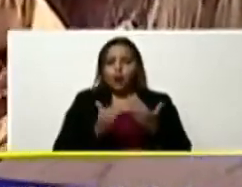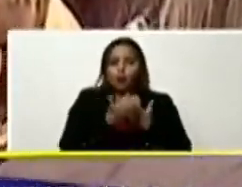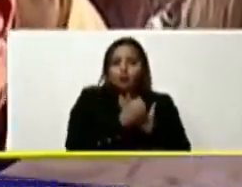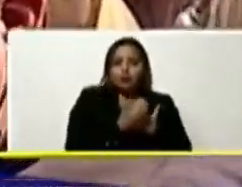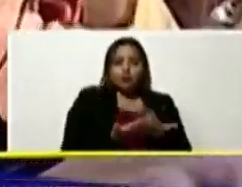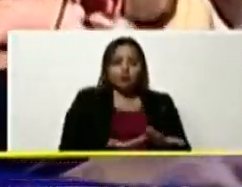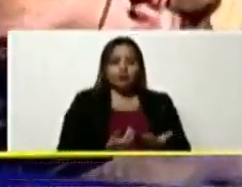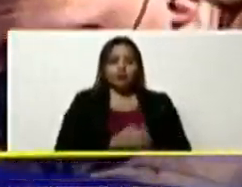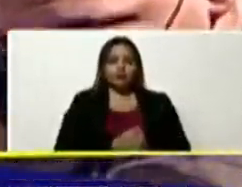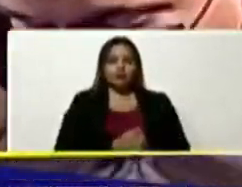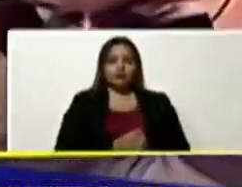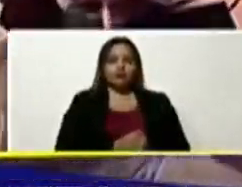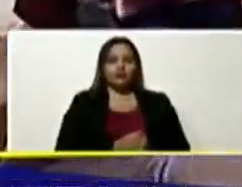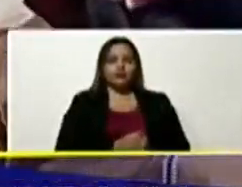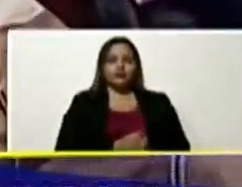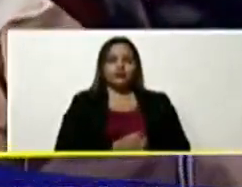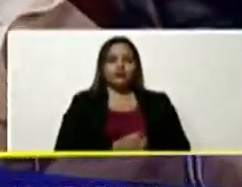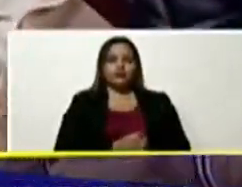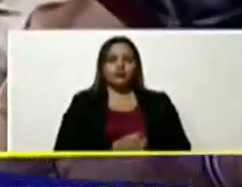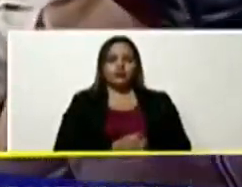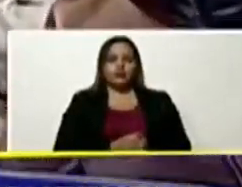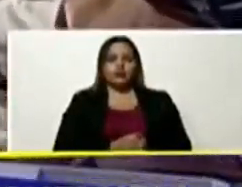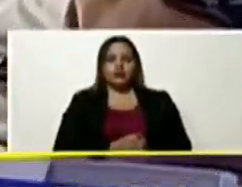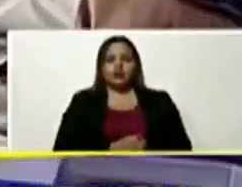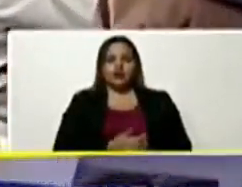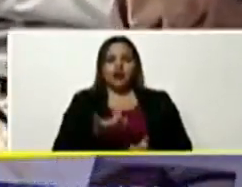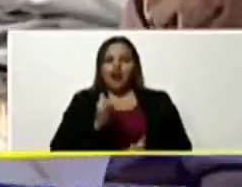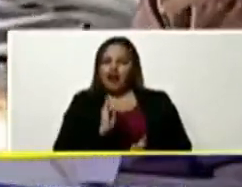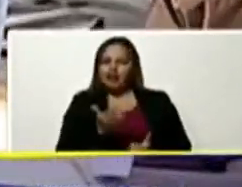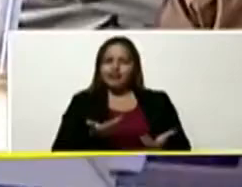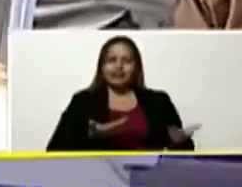ocultados, que han sido